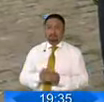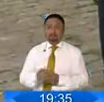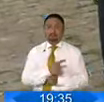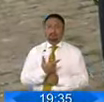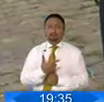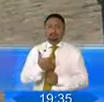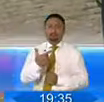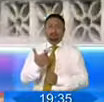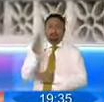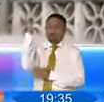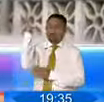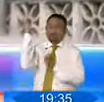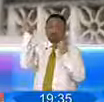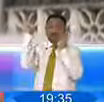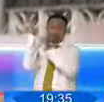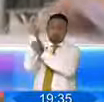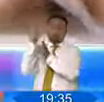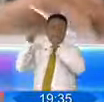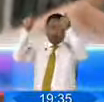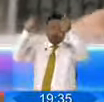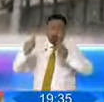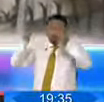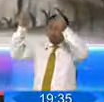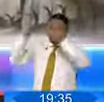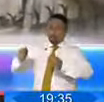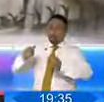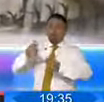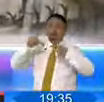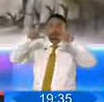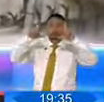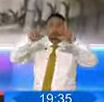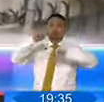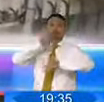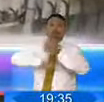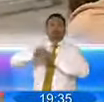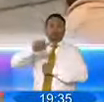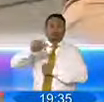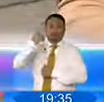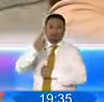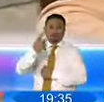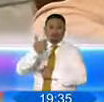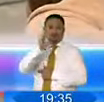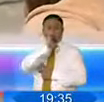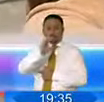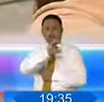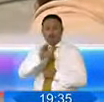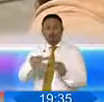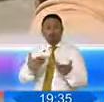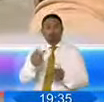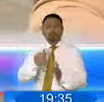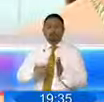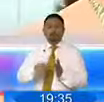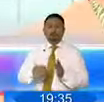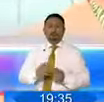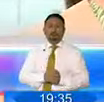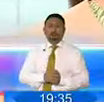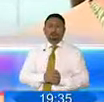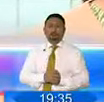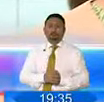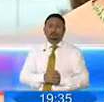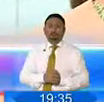de alumbrado público como principal aliado para pegar la fotografía de sus hijas con esperanza de tener información. No